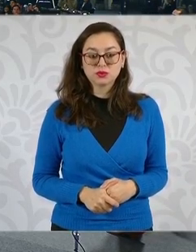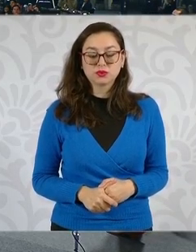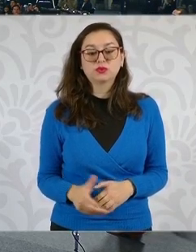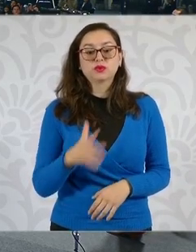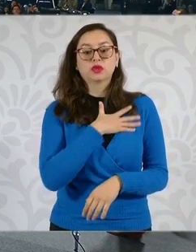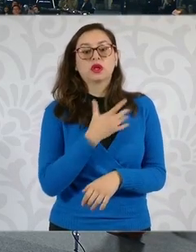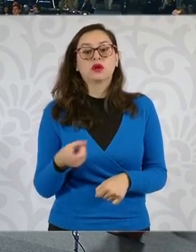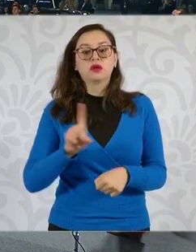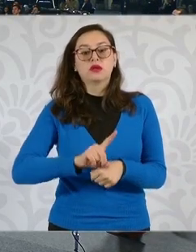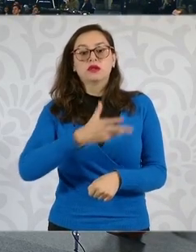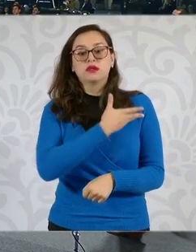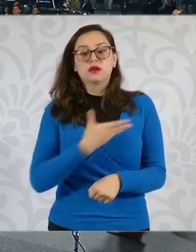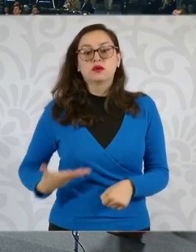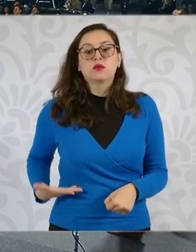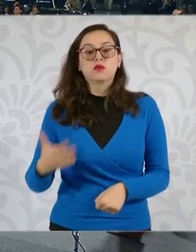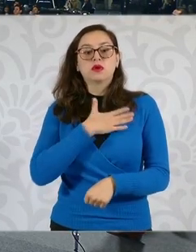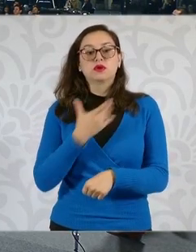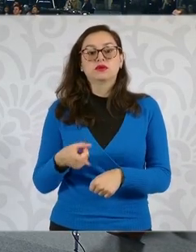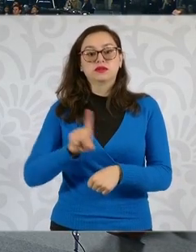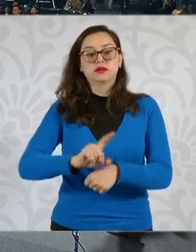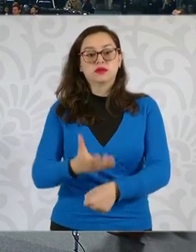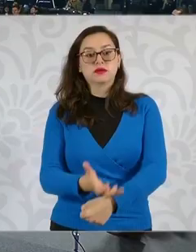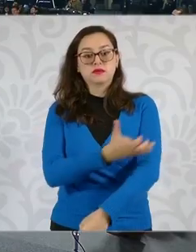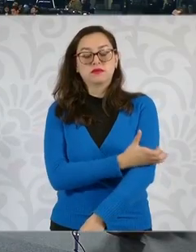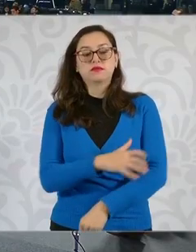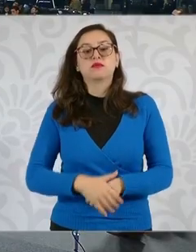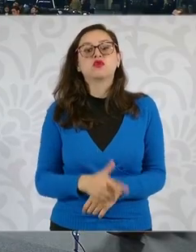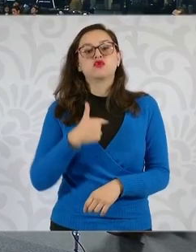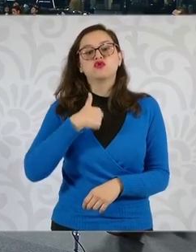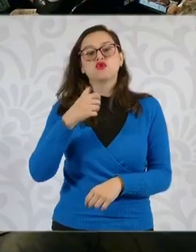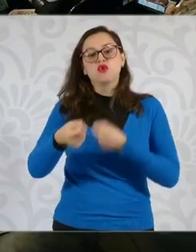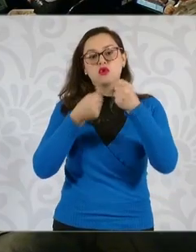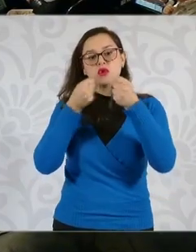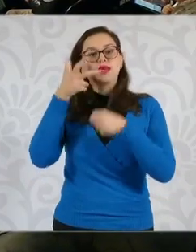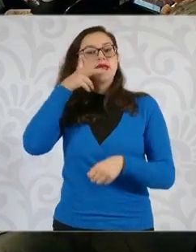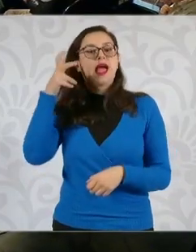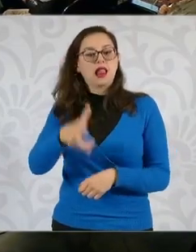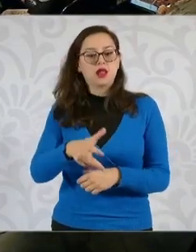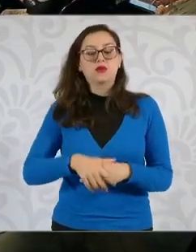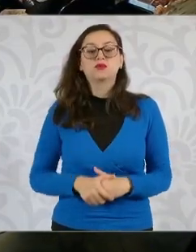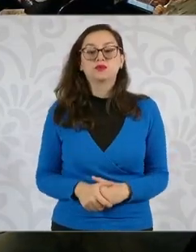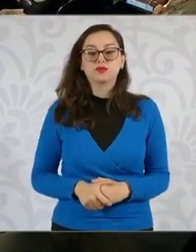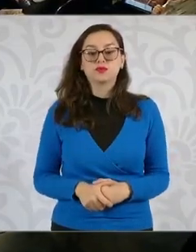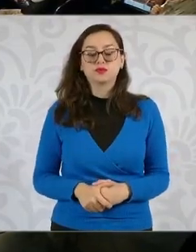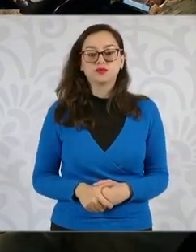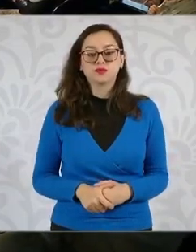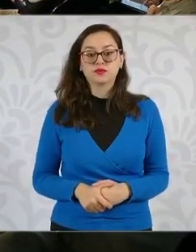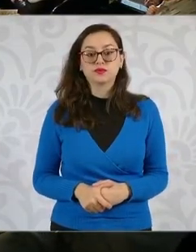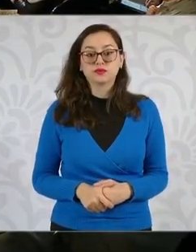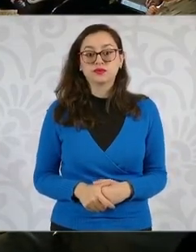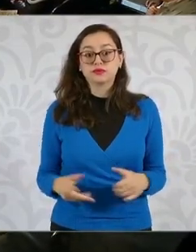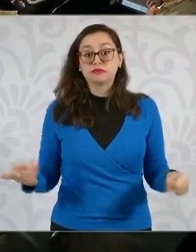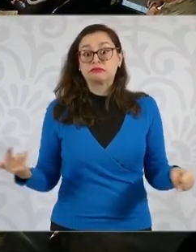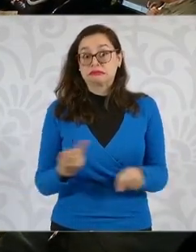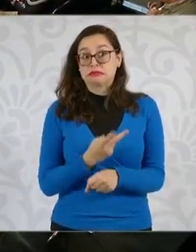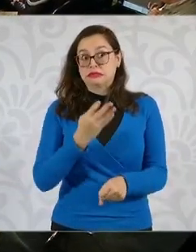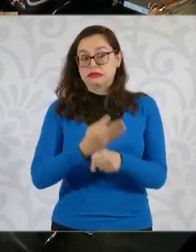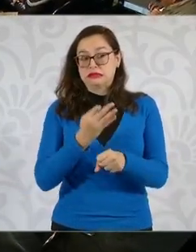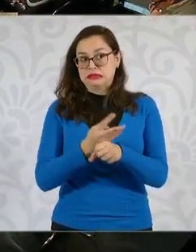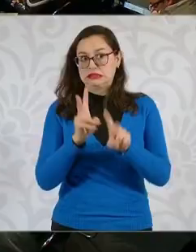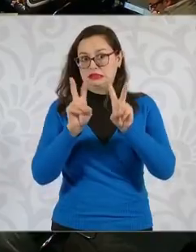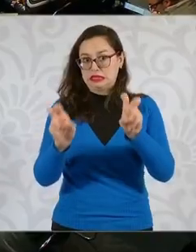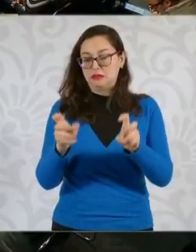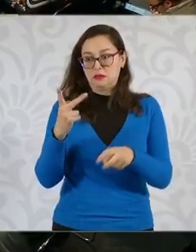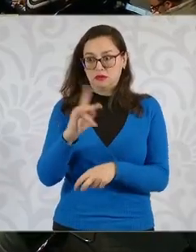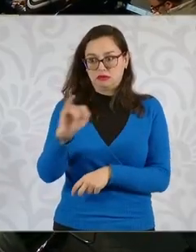buenos días presidenta buenos días compañeros de Hidalgo presidenta preguntarle pues está muy sonado el tema del poder judicial tengo esta